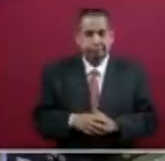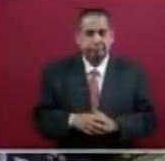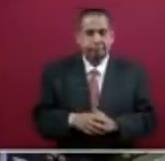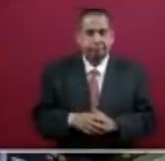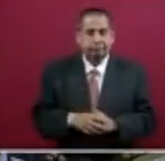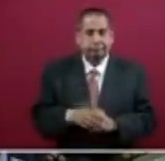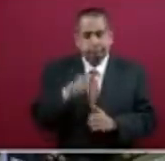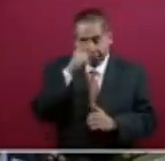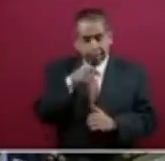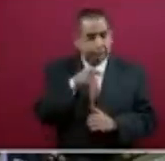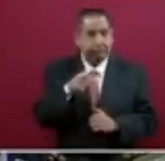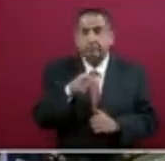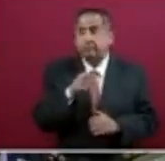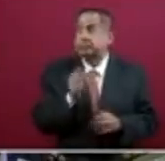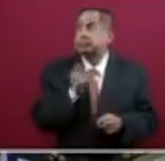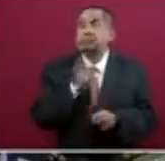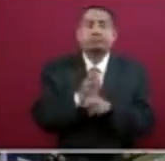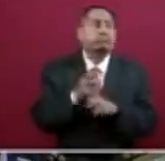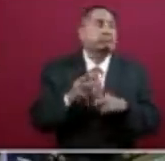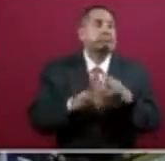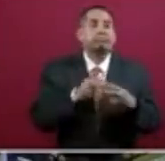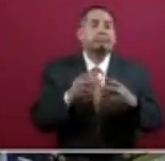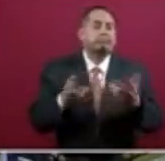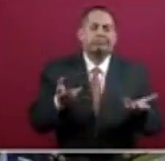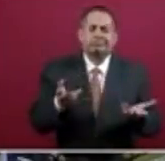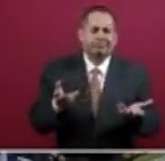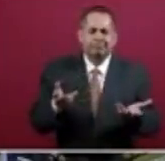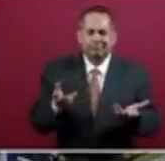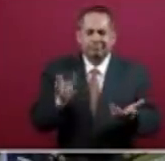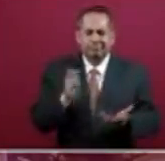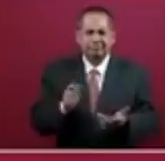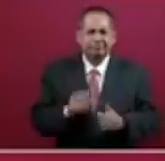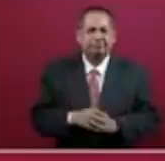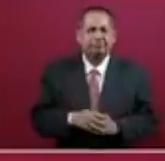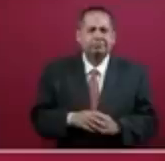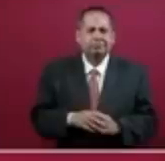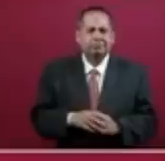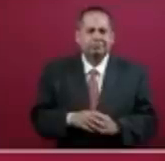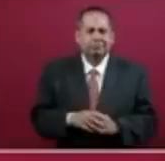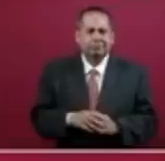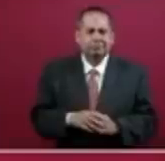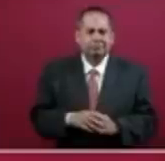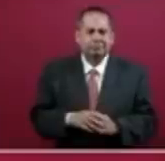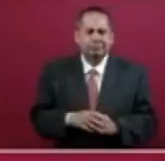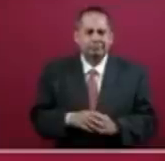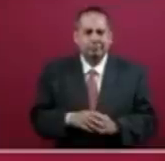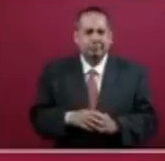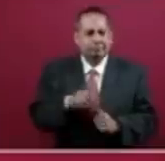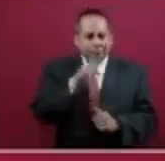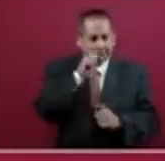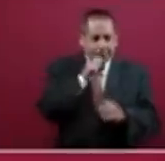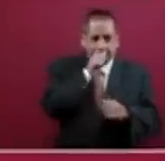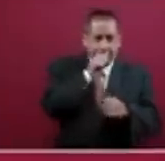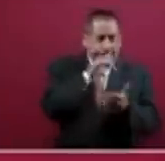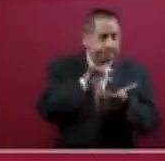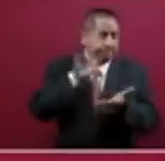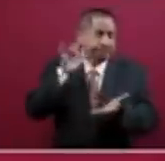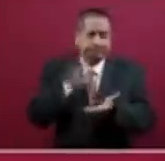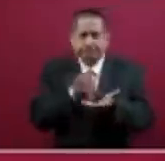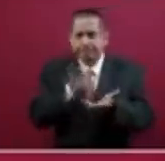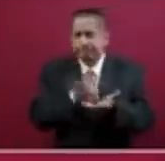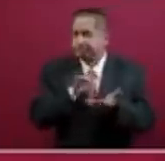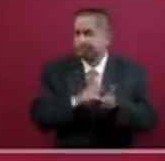esa es la oportunidad de que se conozca o